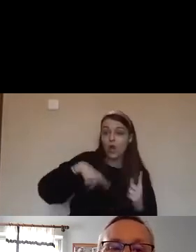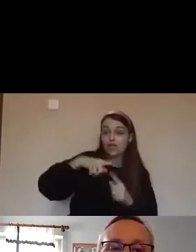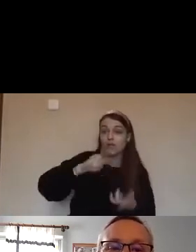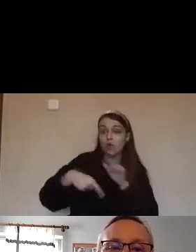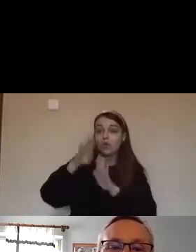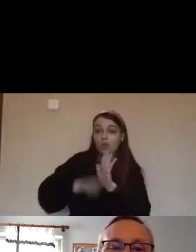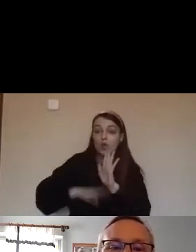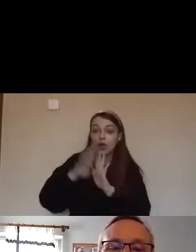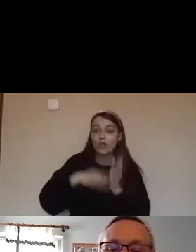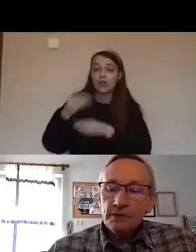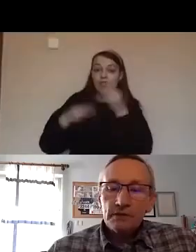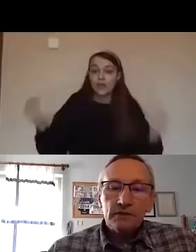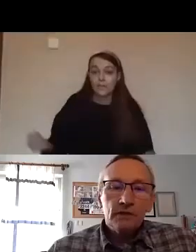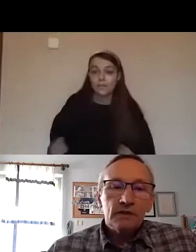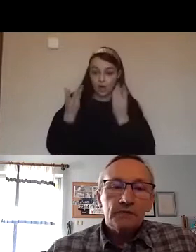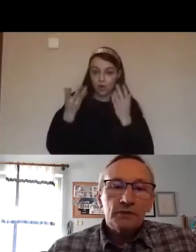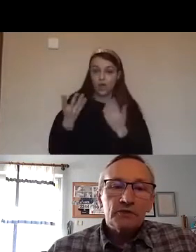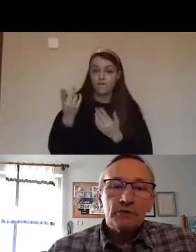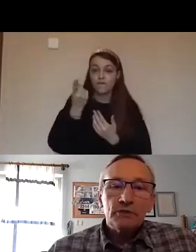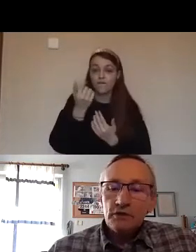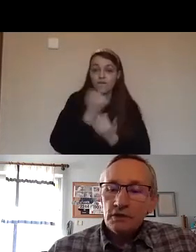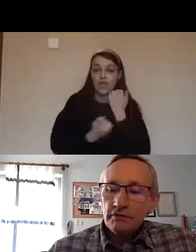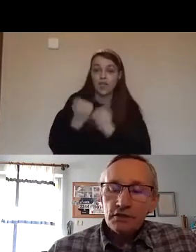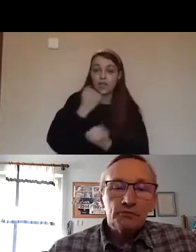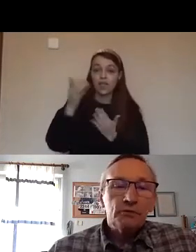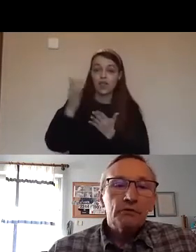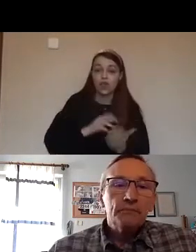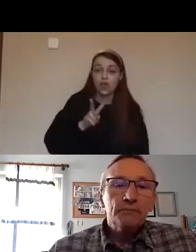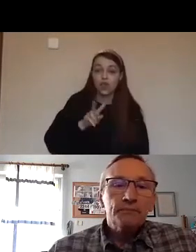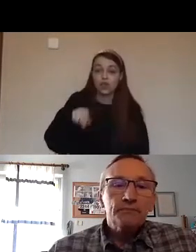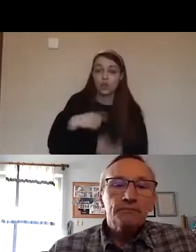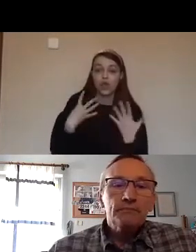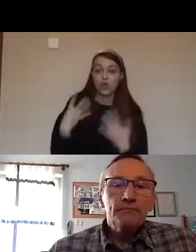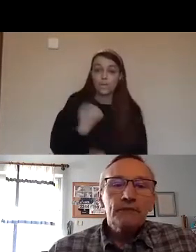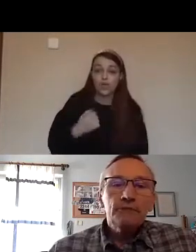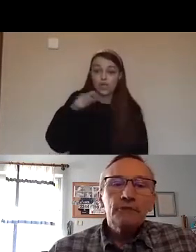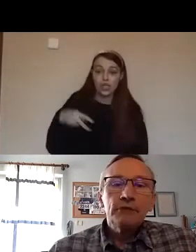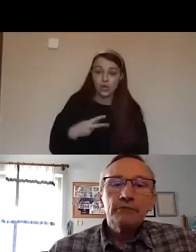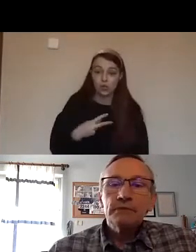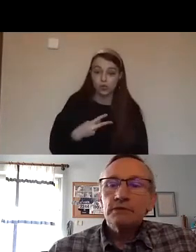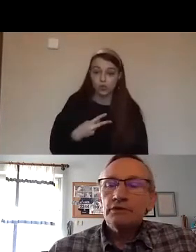programaciones. La financiación es de 2,9 millones de euros